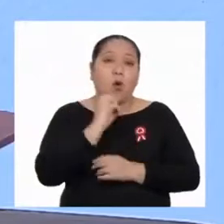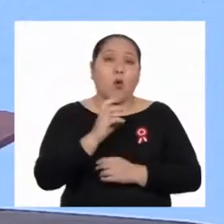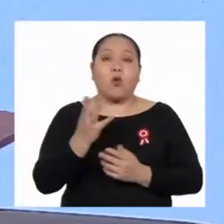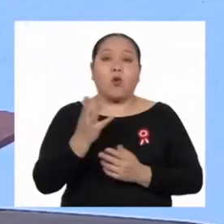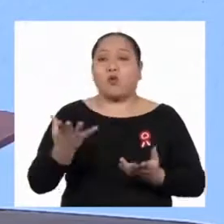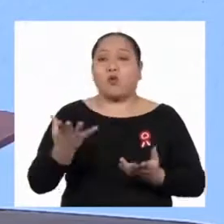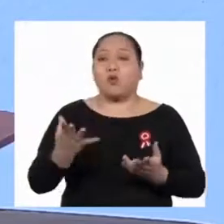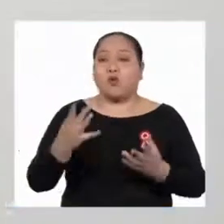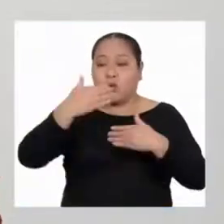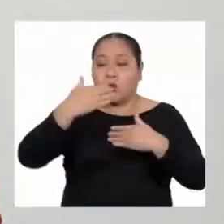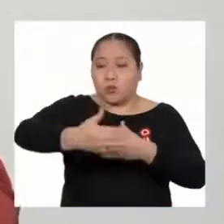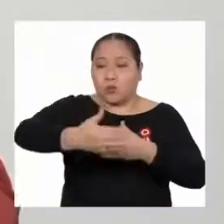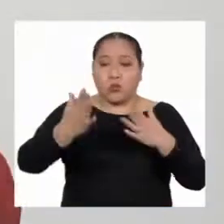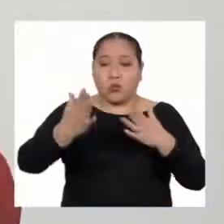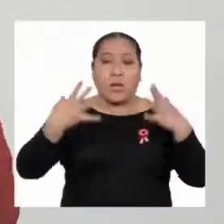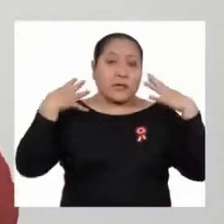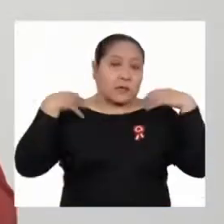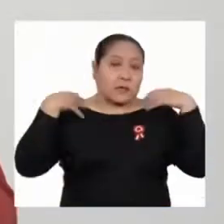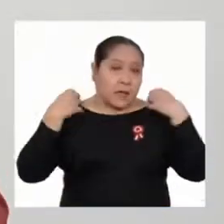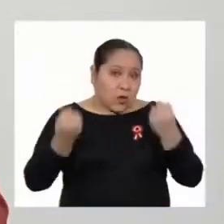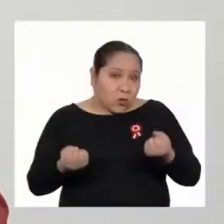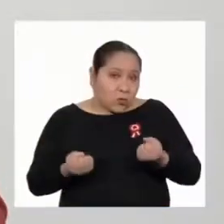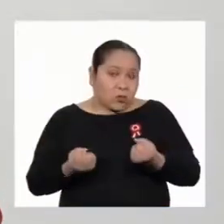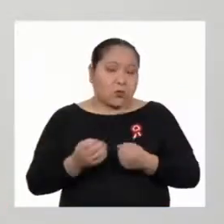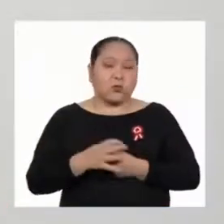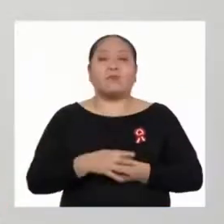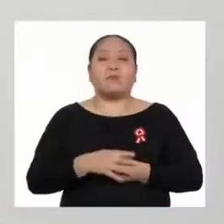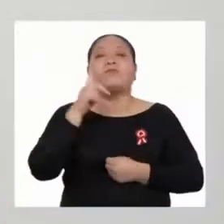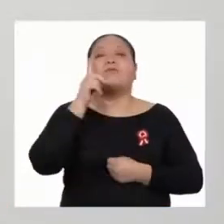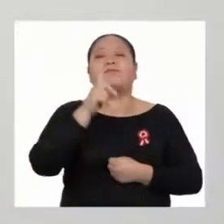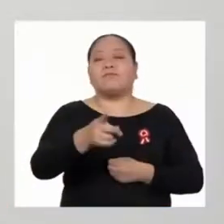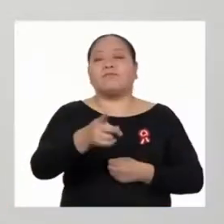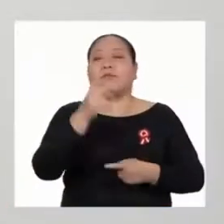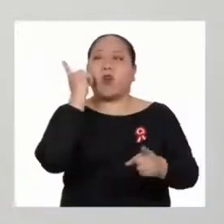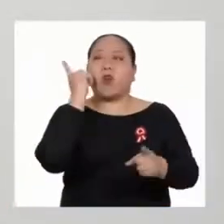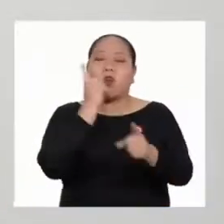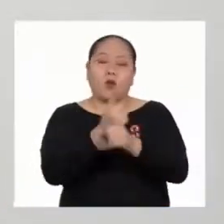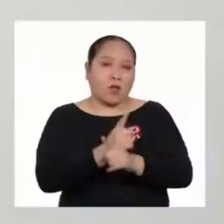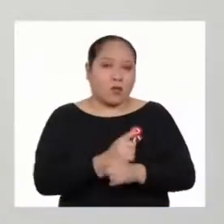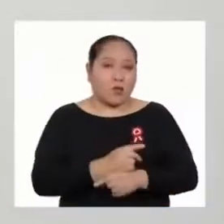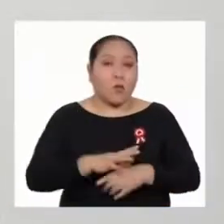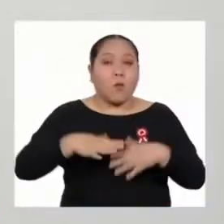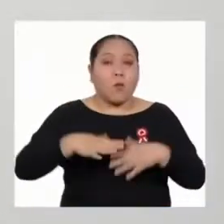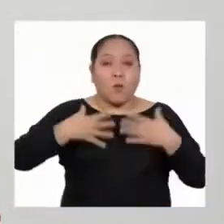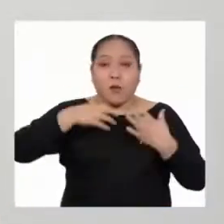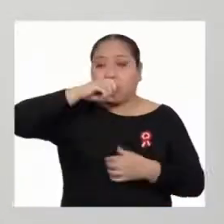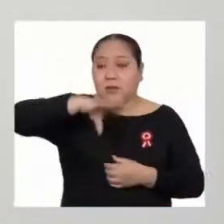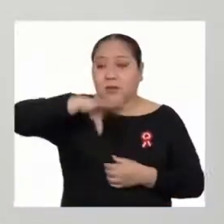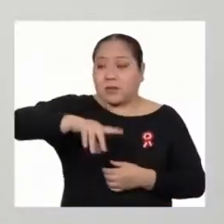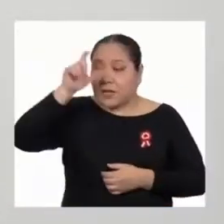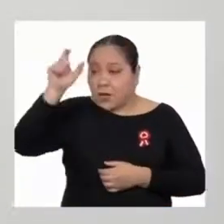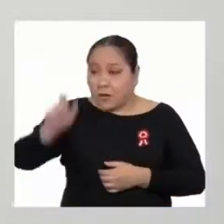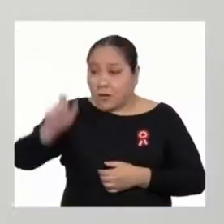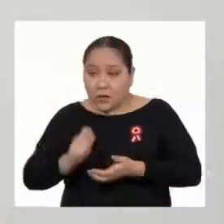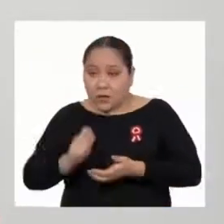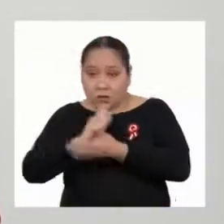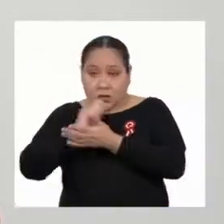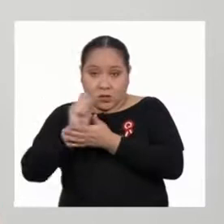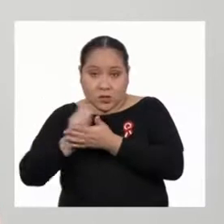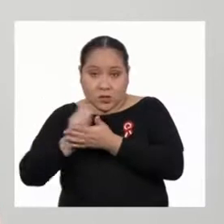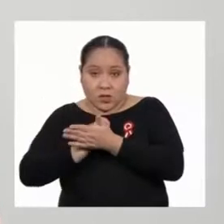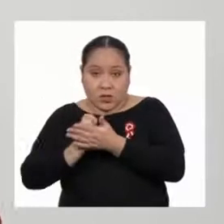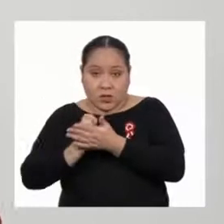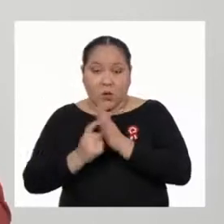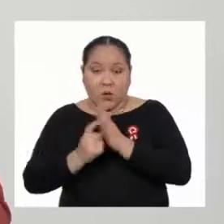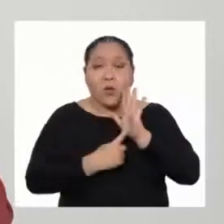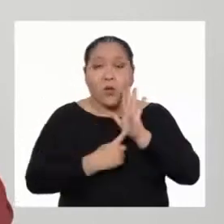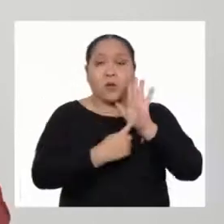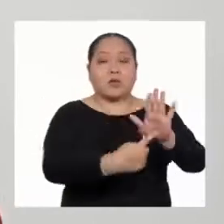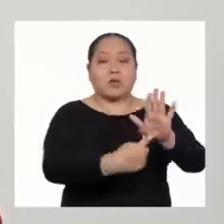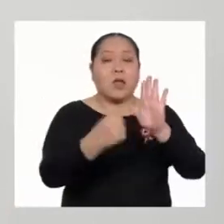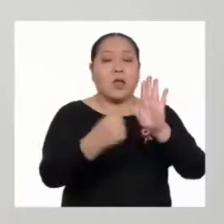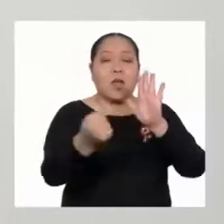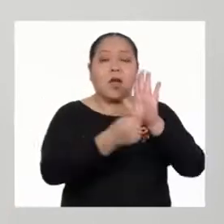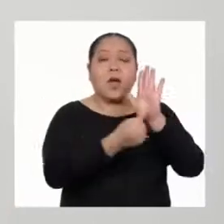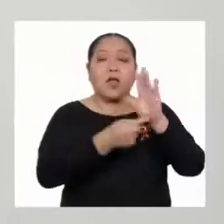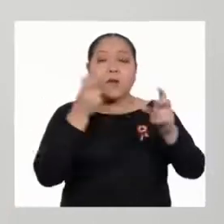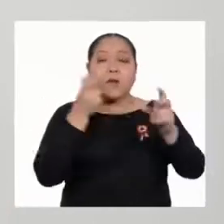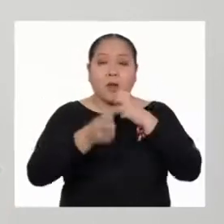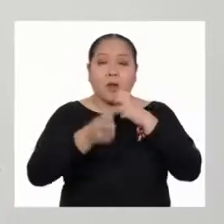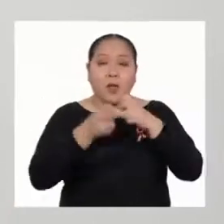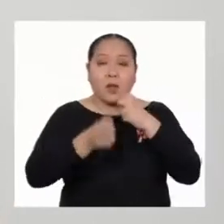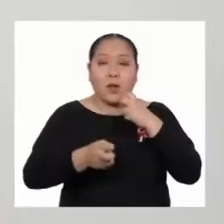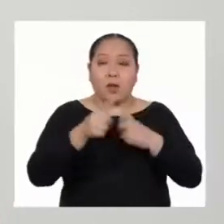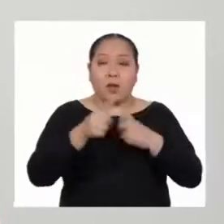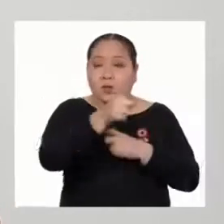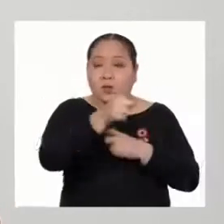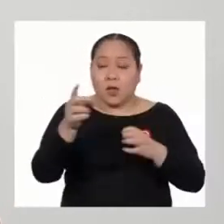establecimiento de salud. Exacto. Entonces podemos decir que el autor ha querido visibilizar el problema y llamarnos a la